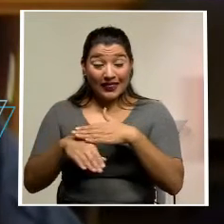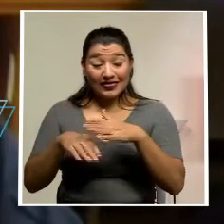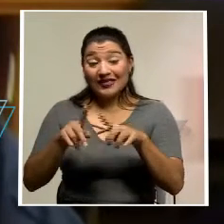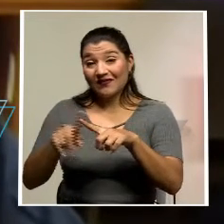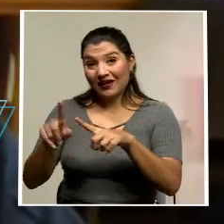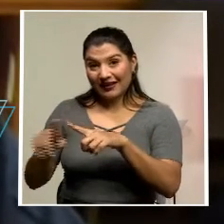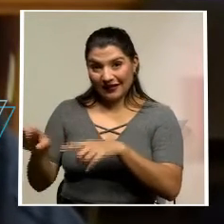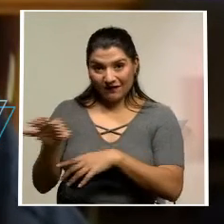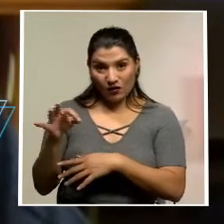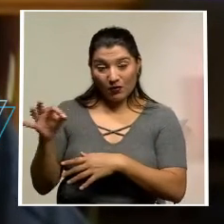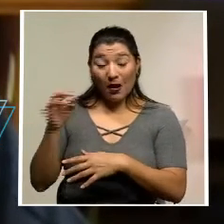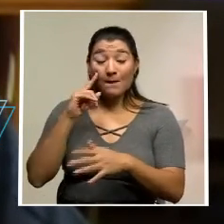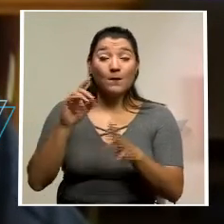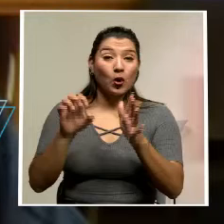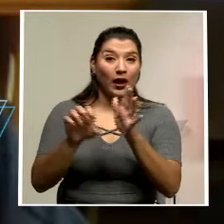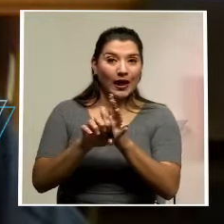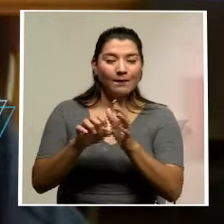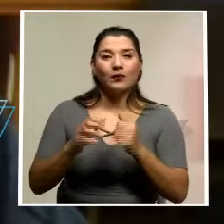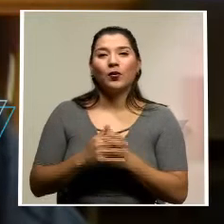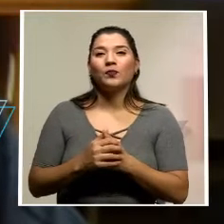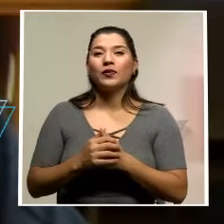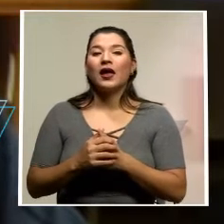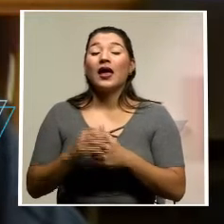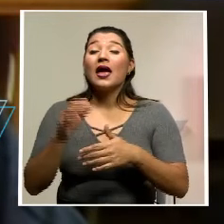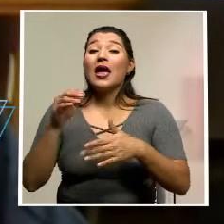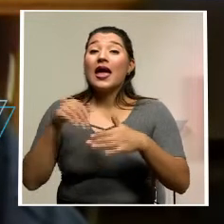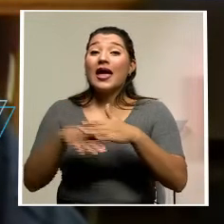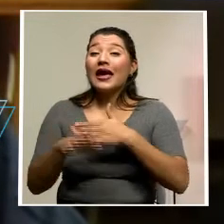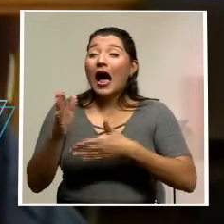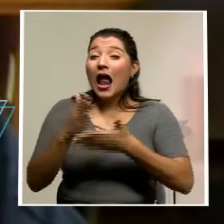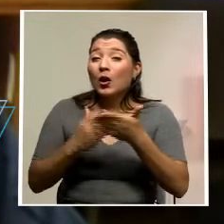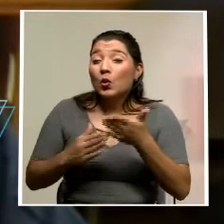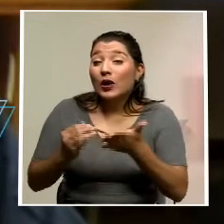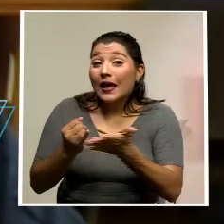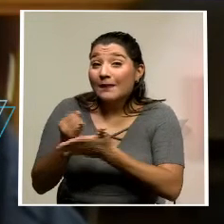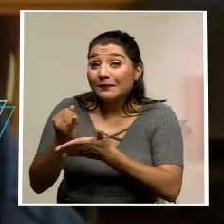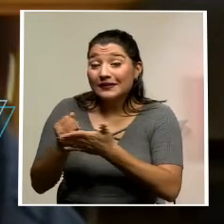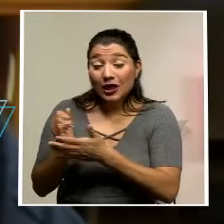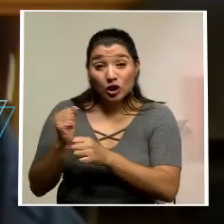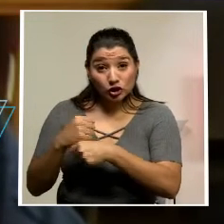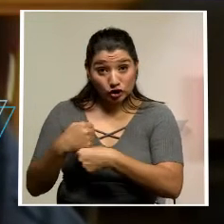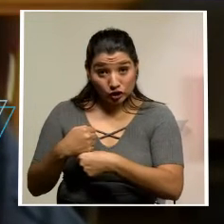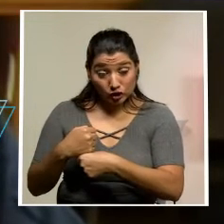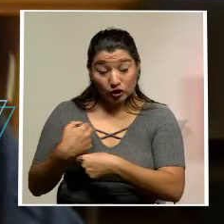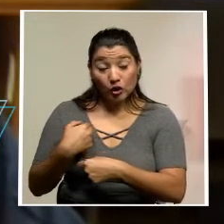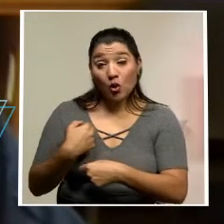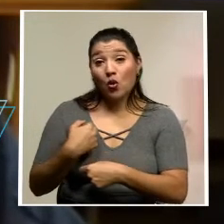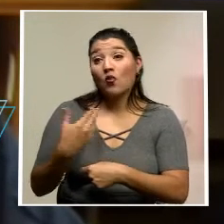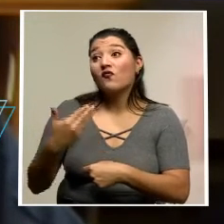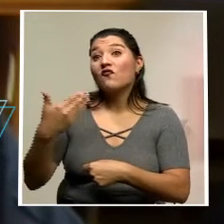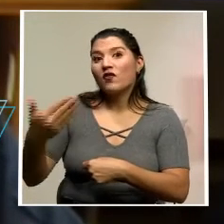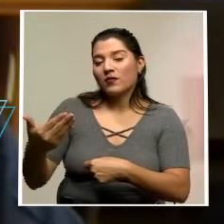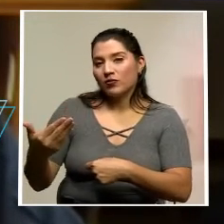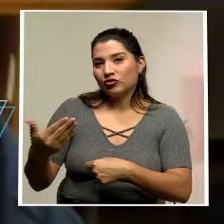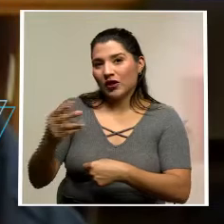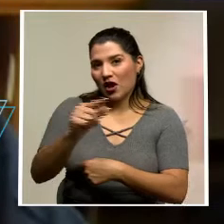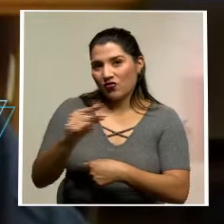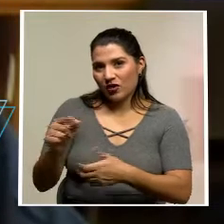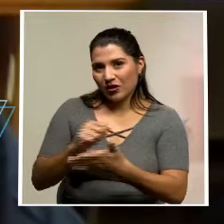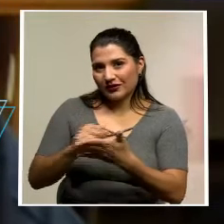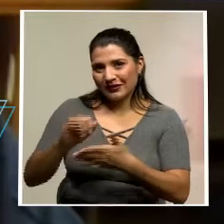Por ejemplo, en algunas de las expediciones de campo que realizamos al río San Juan, nos topamos la suerte de